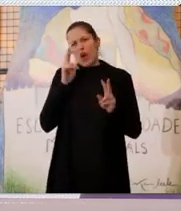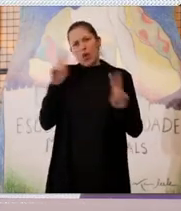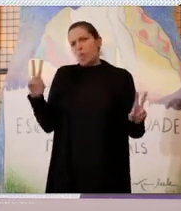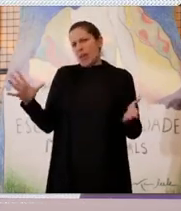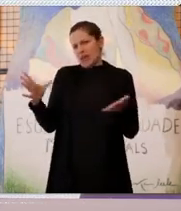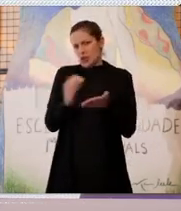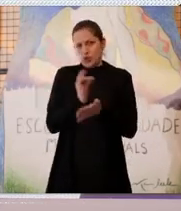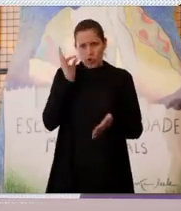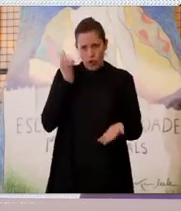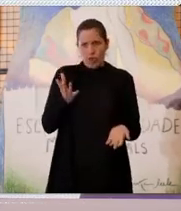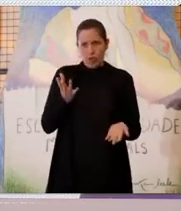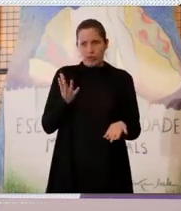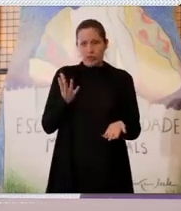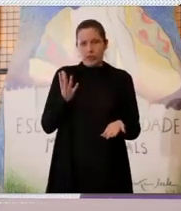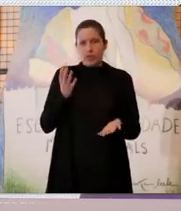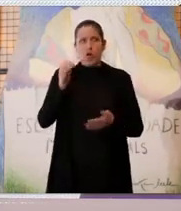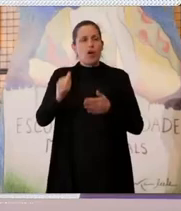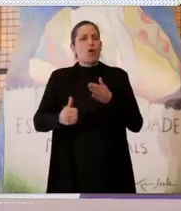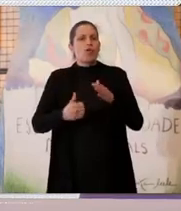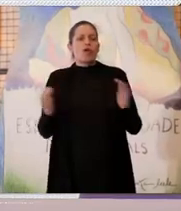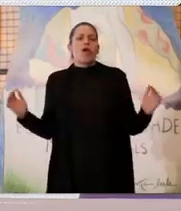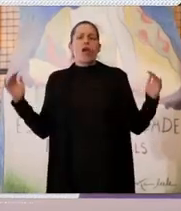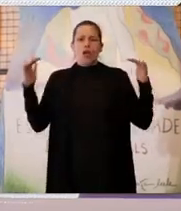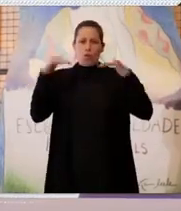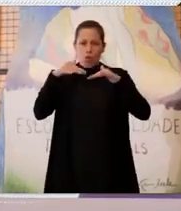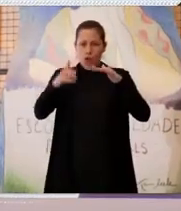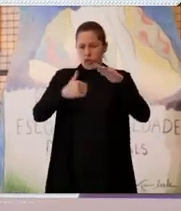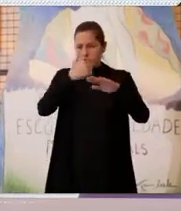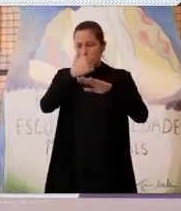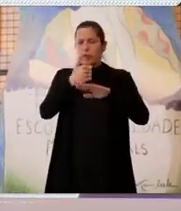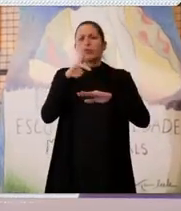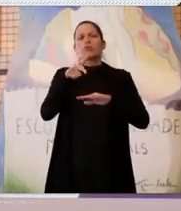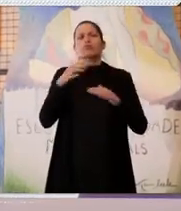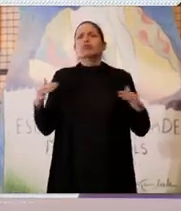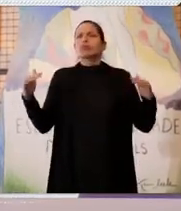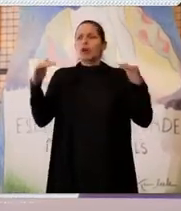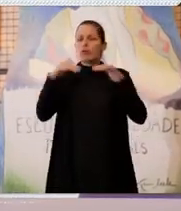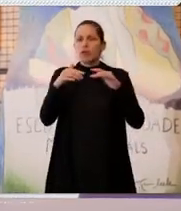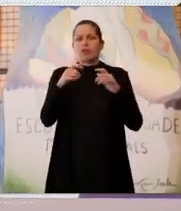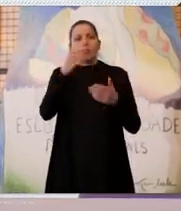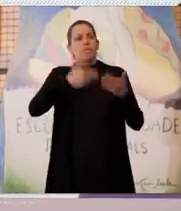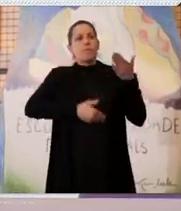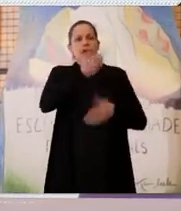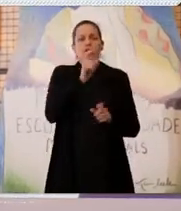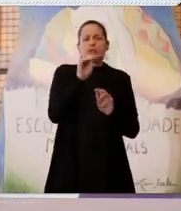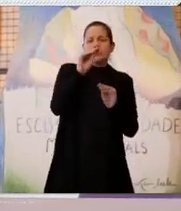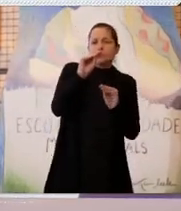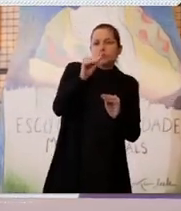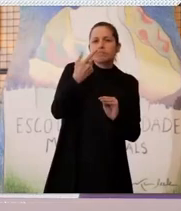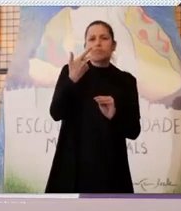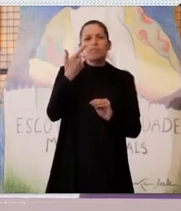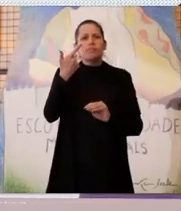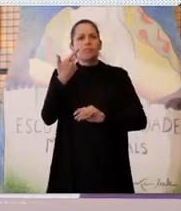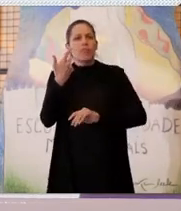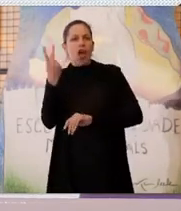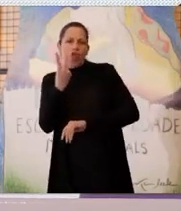lo que no vemos en una Cumbre con otra ministra los periodistas le preguntaban que si tenía mucho que ver con otra primera ministra